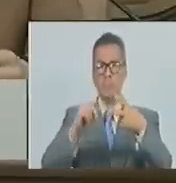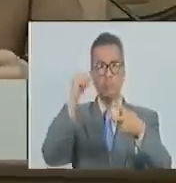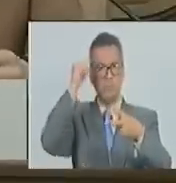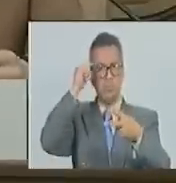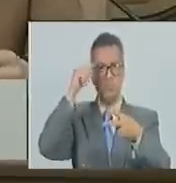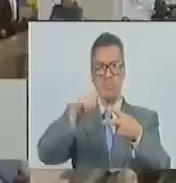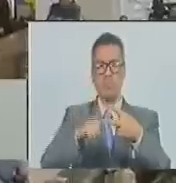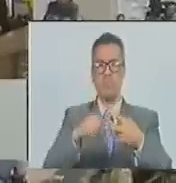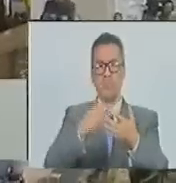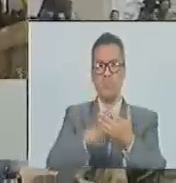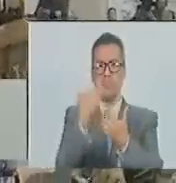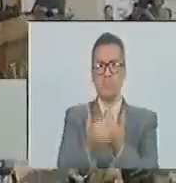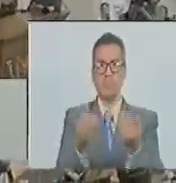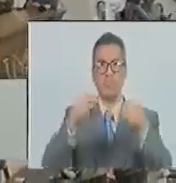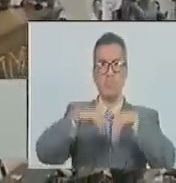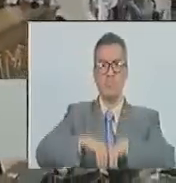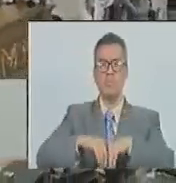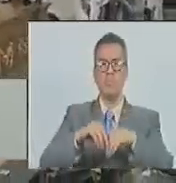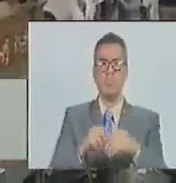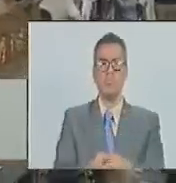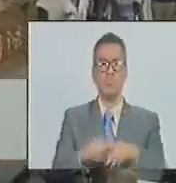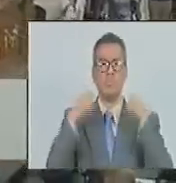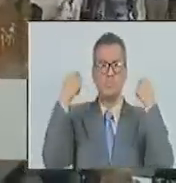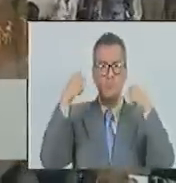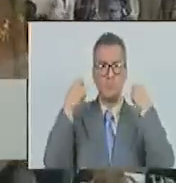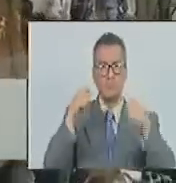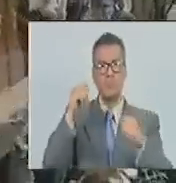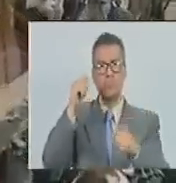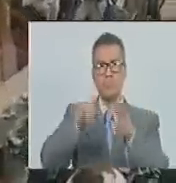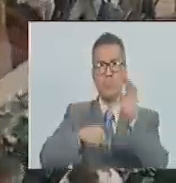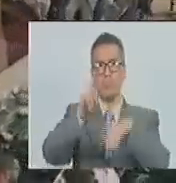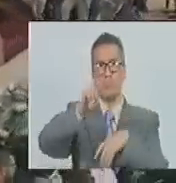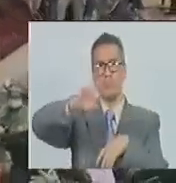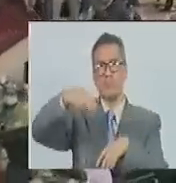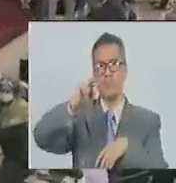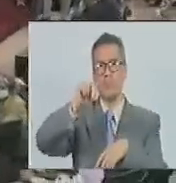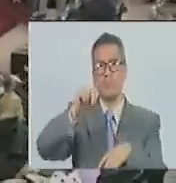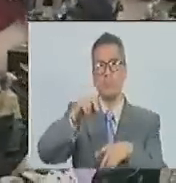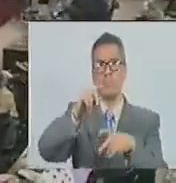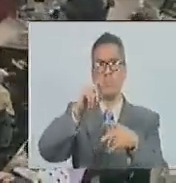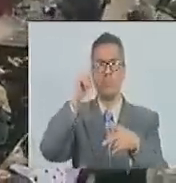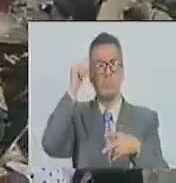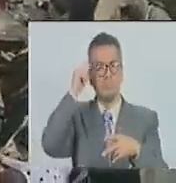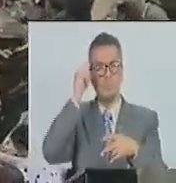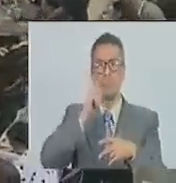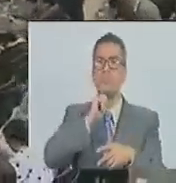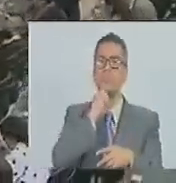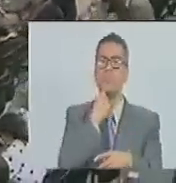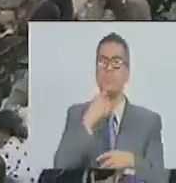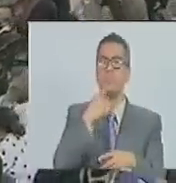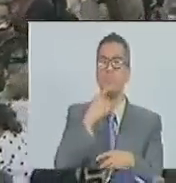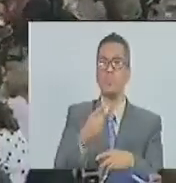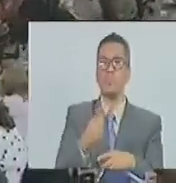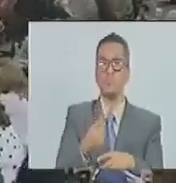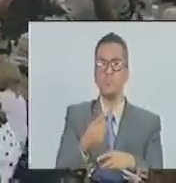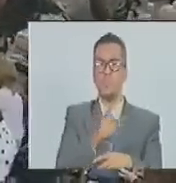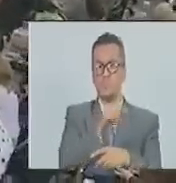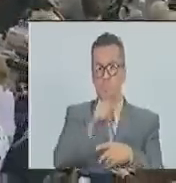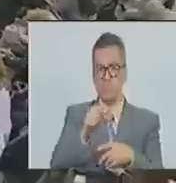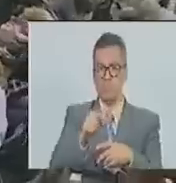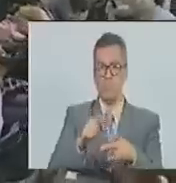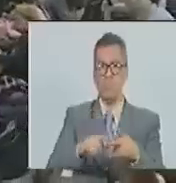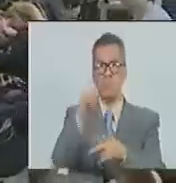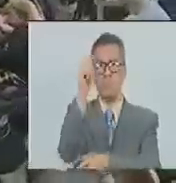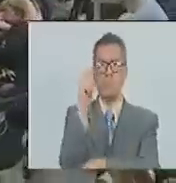día, proyecto de acuerdo con motivo de celebrarse el 12 de junio, el Día de Rusia. El presidente cedió el derecho de palabra